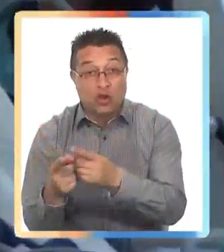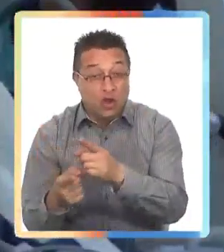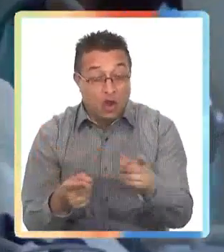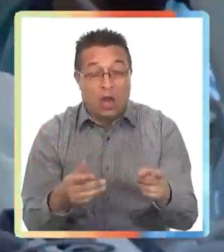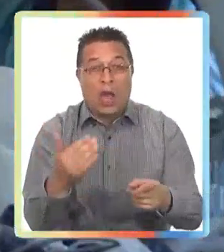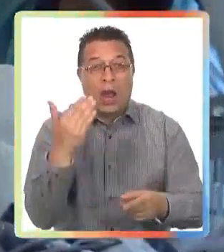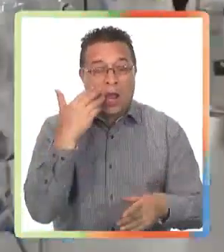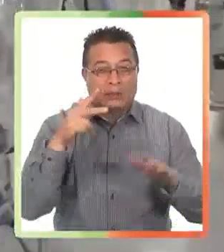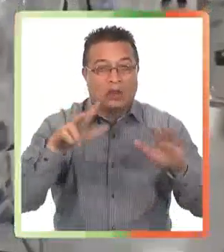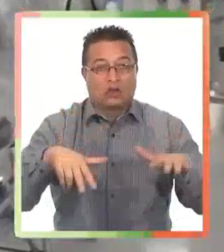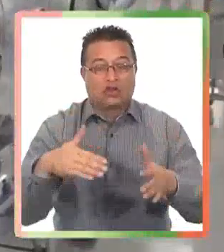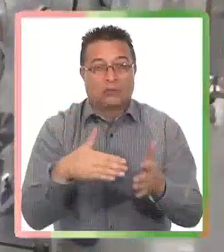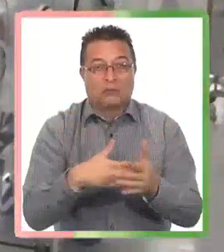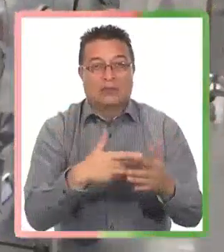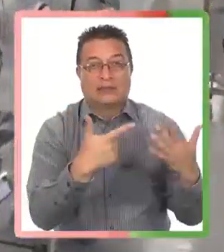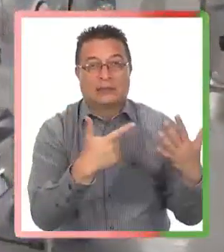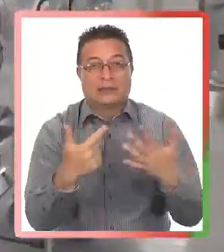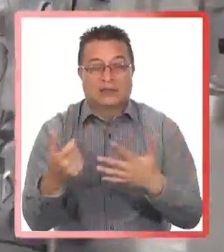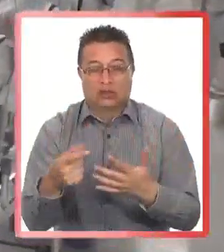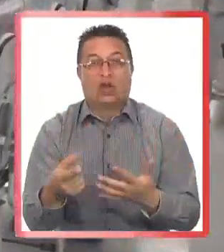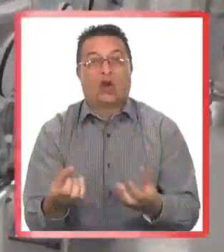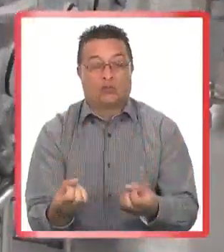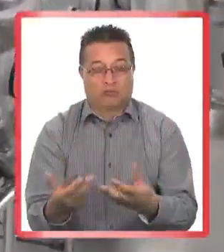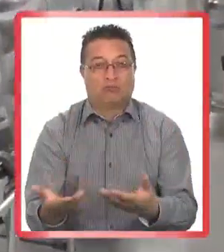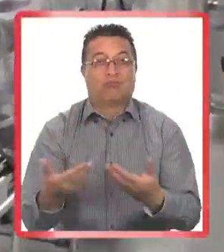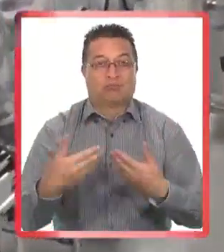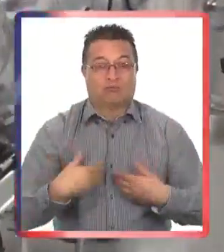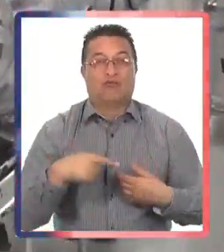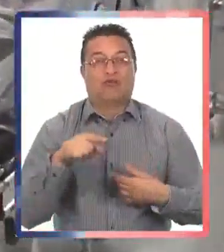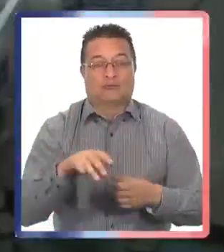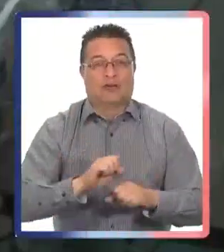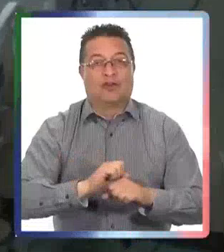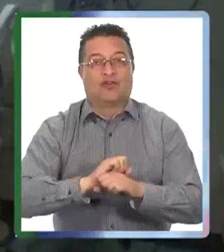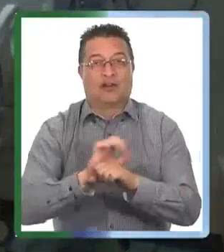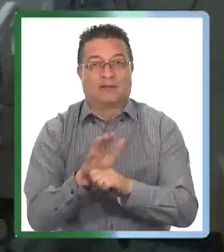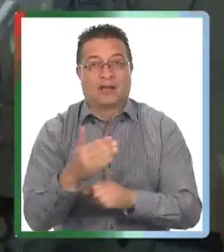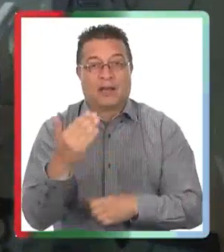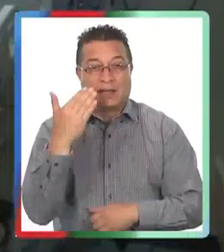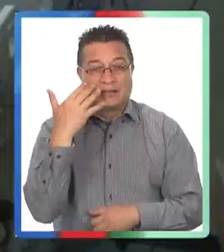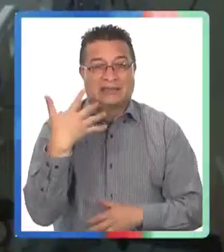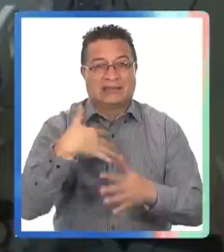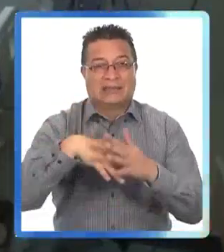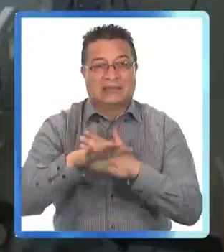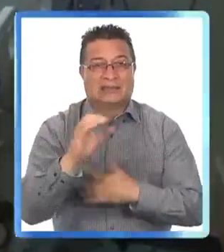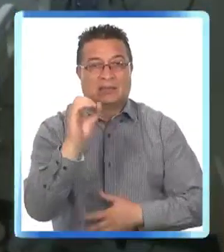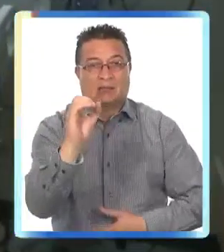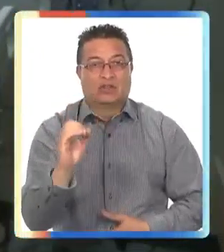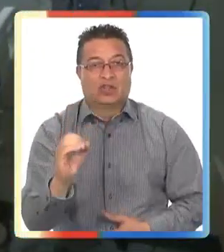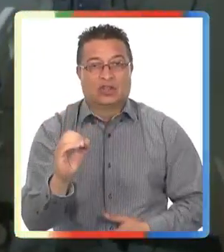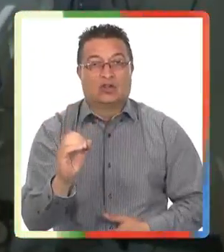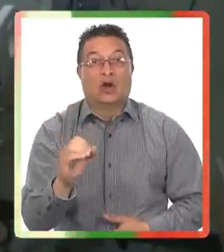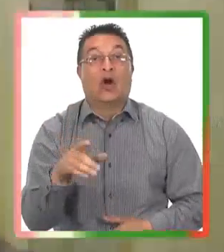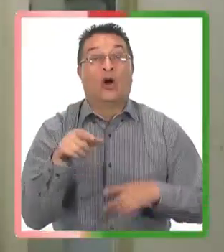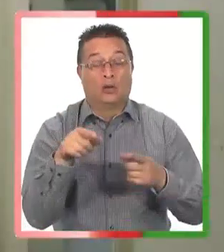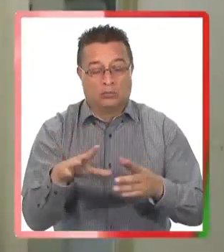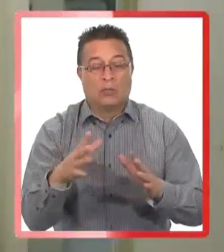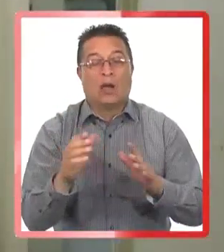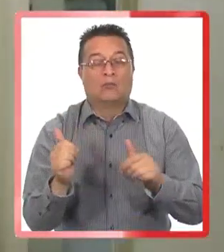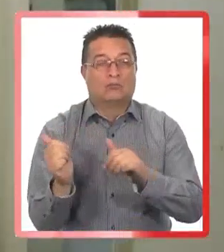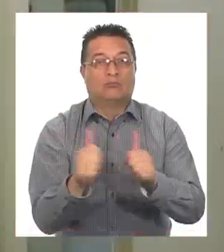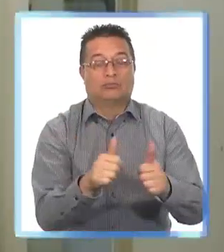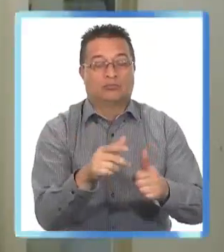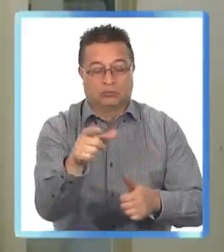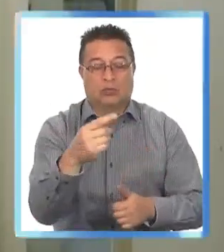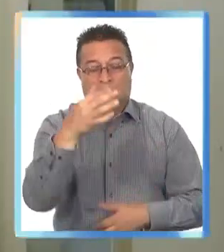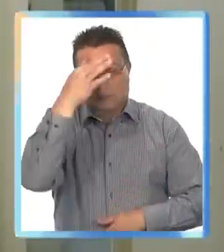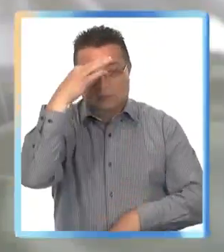ellos, casi 18.700 fueron provocados por este coronavirus, casi el 15%, y superó a las